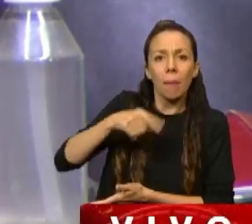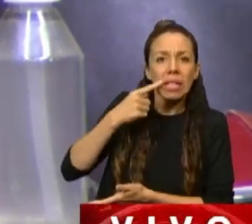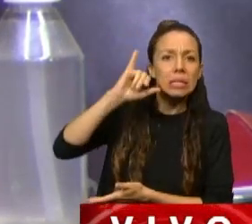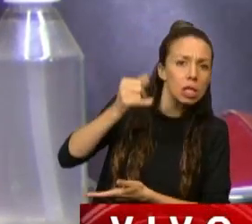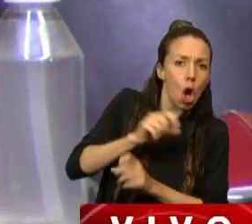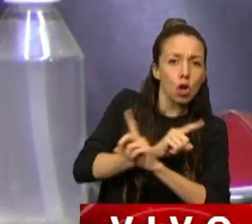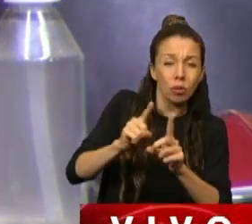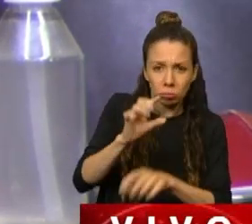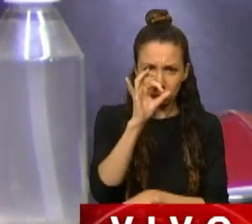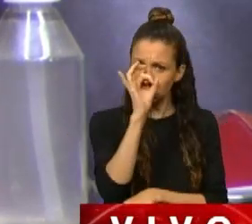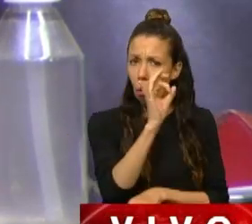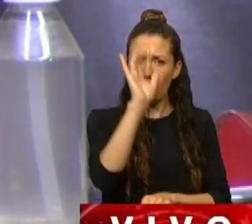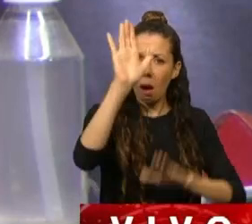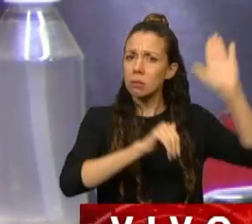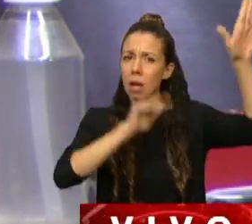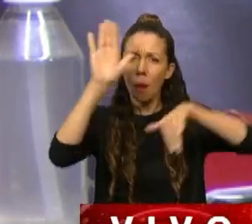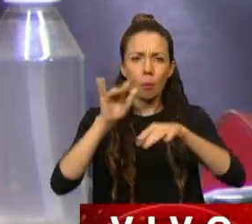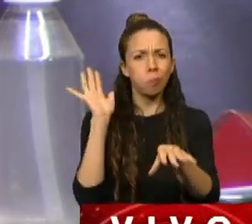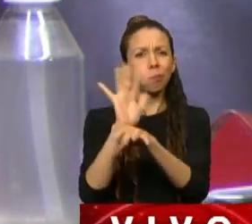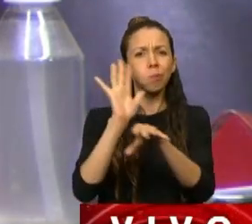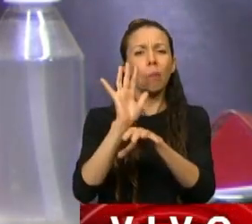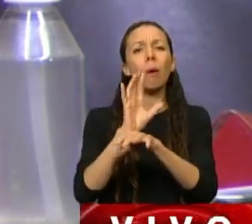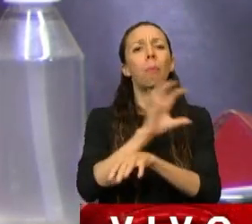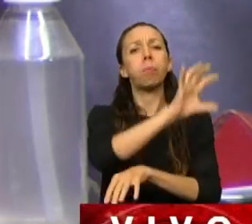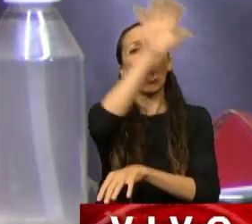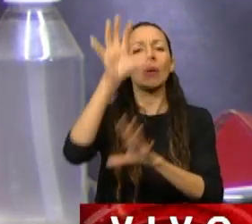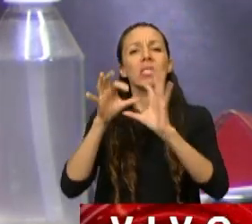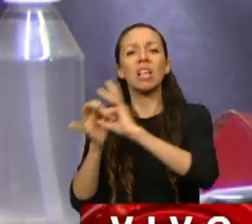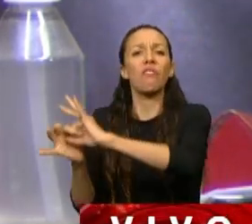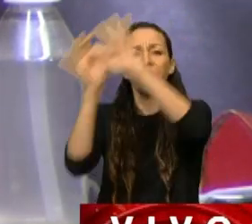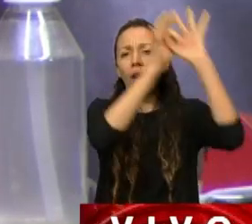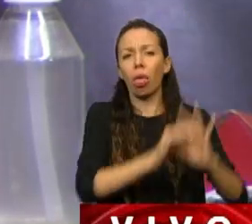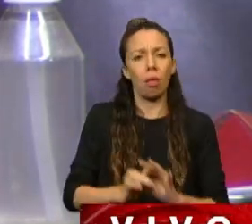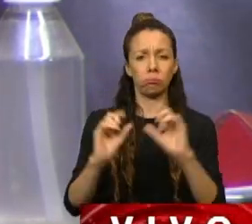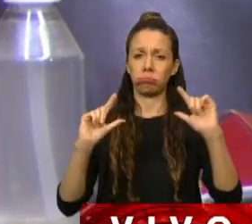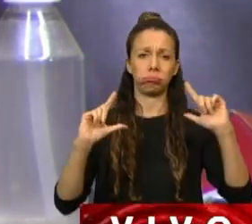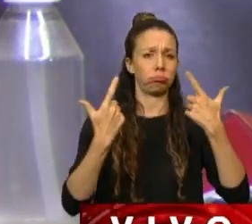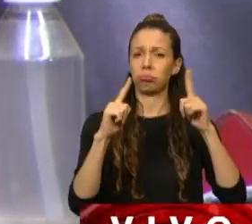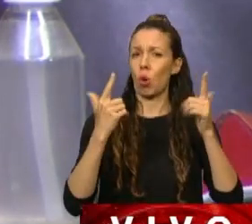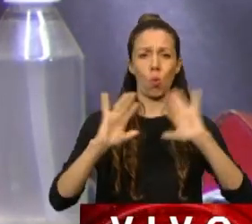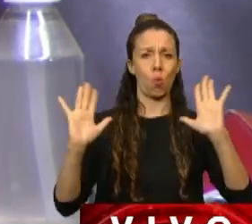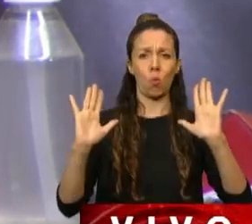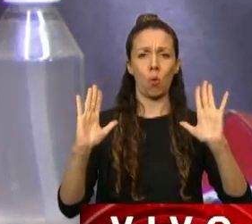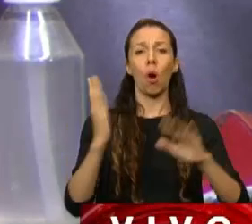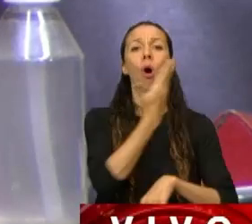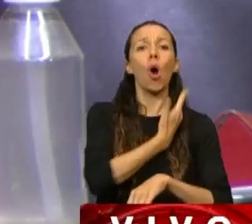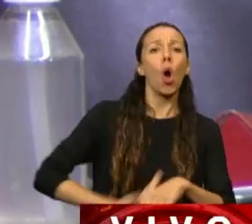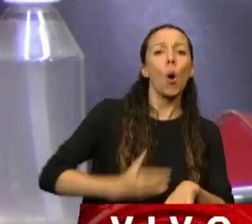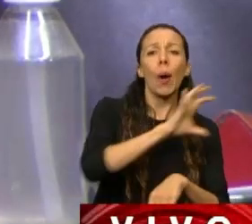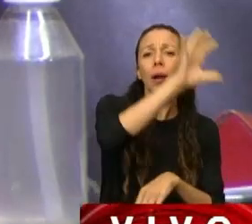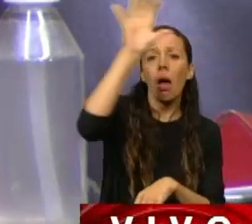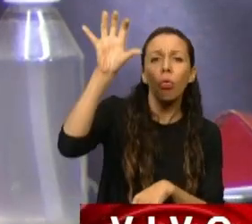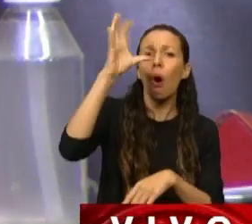no estuvo presente no estuvo presente el liberalismo con la representación de los gobernadores ni estuvo presente el